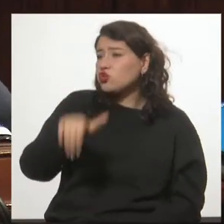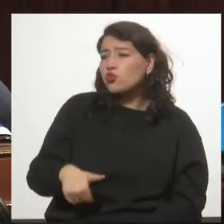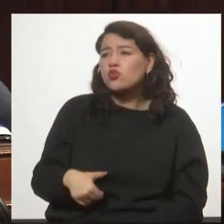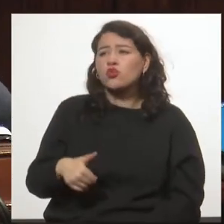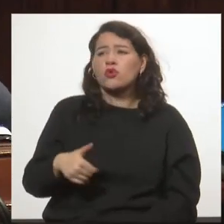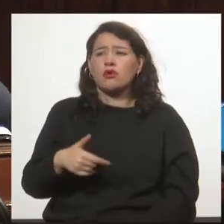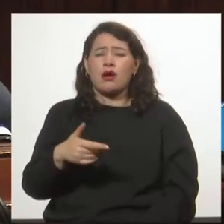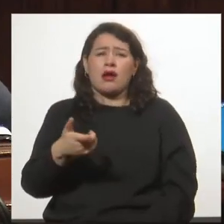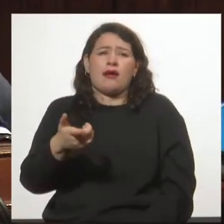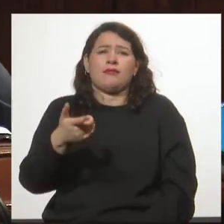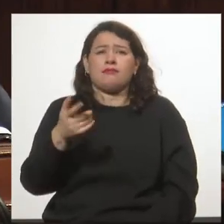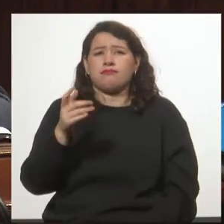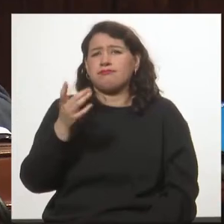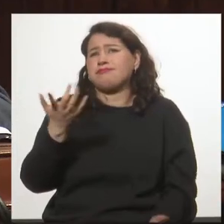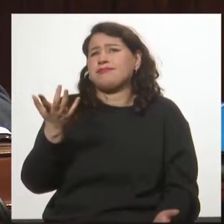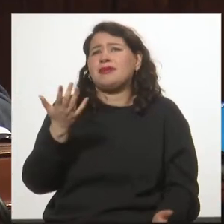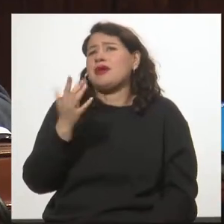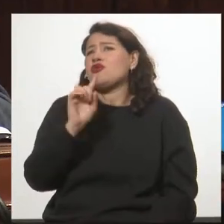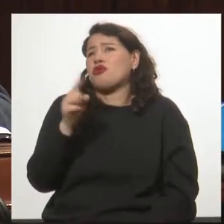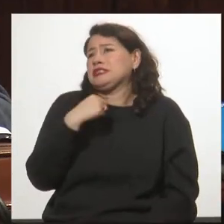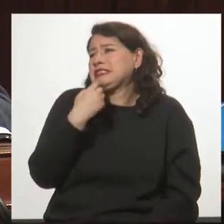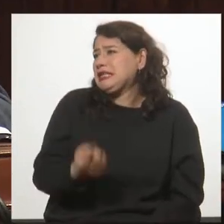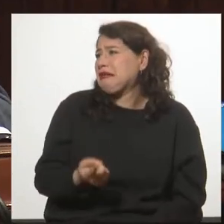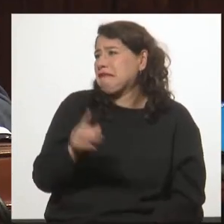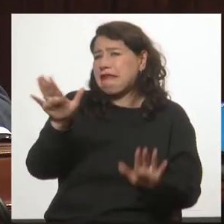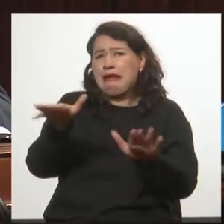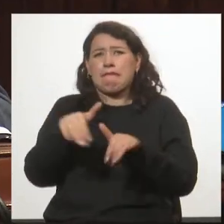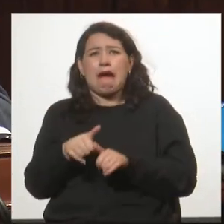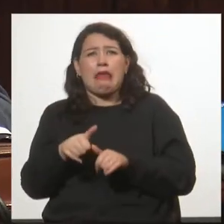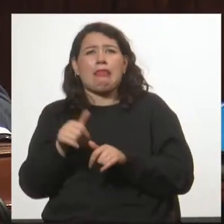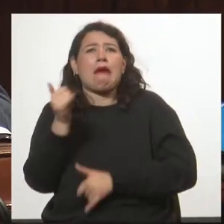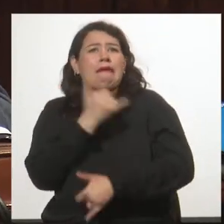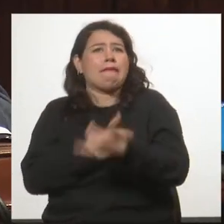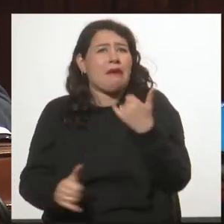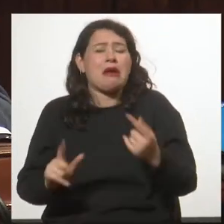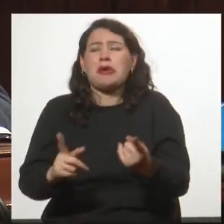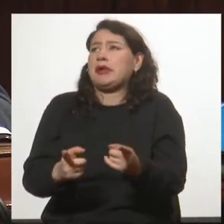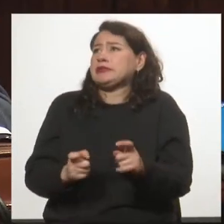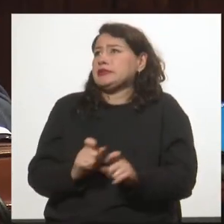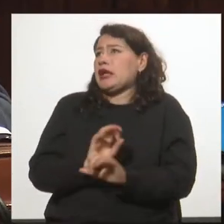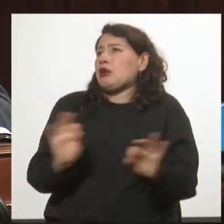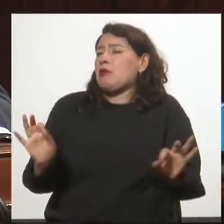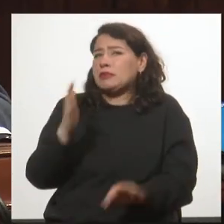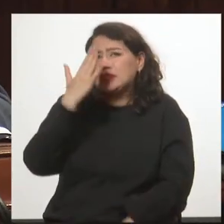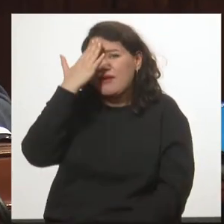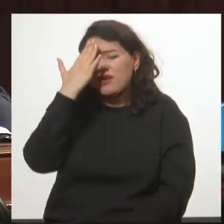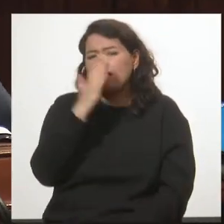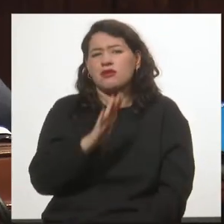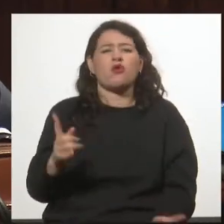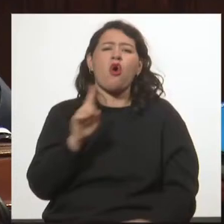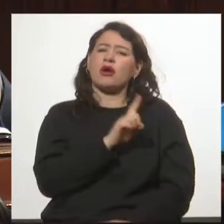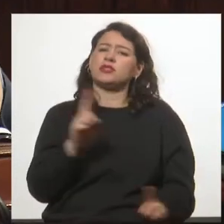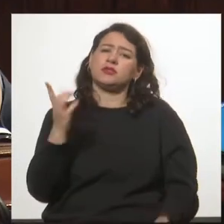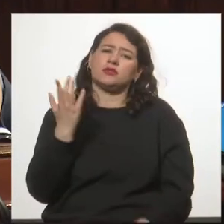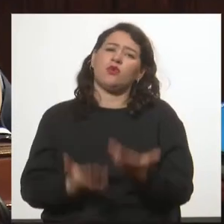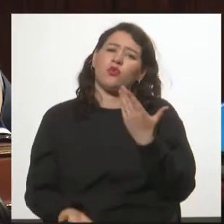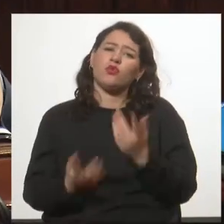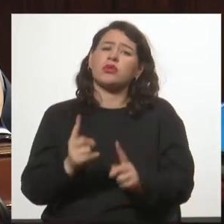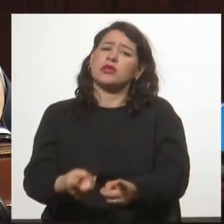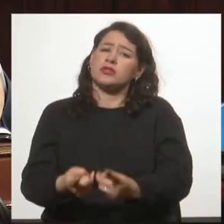inútil que no hay nada más para saber no sería justo y necesario